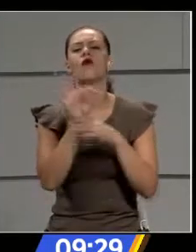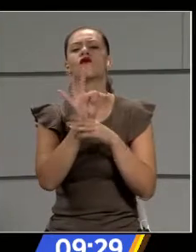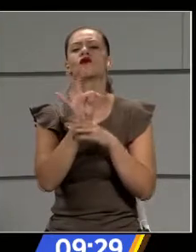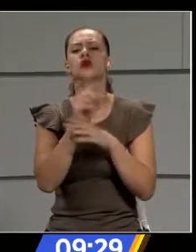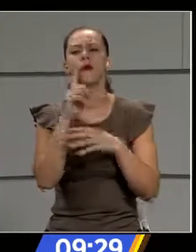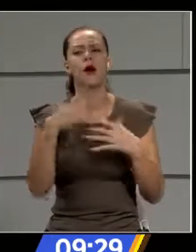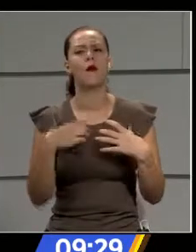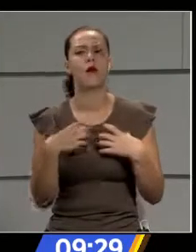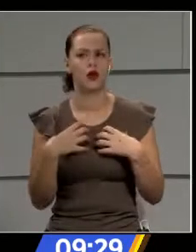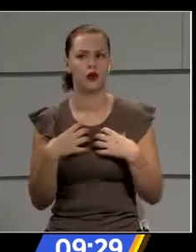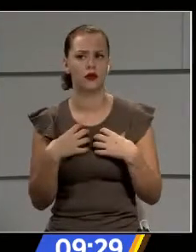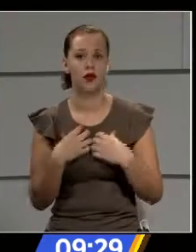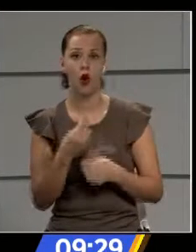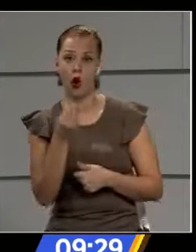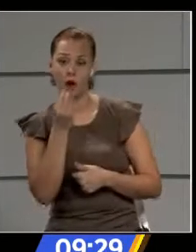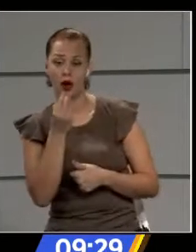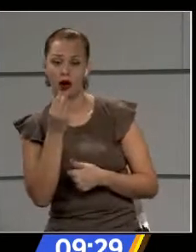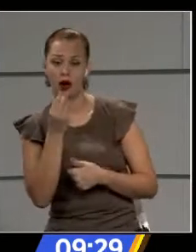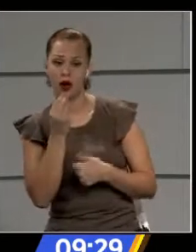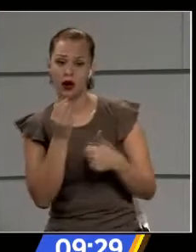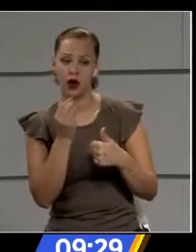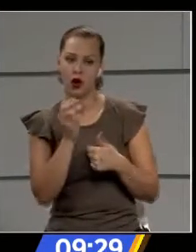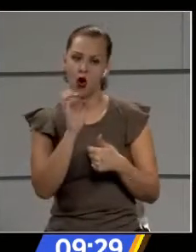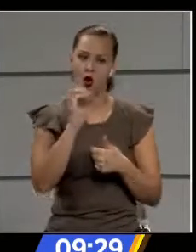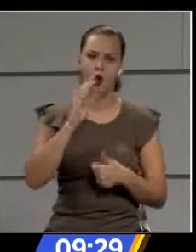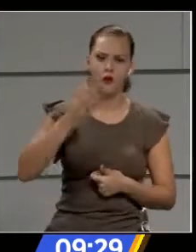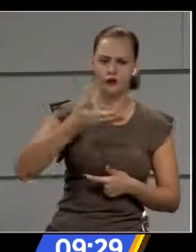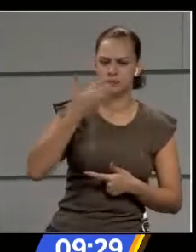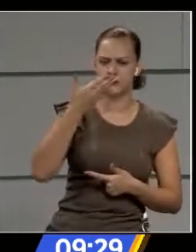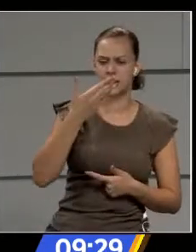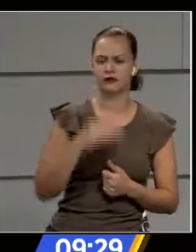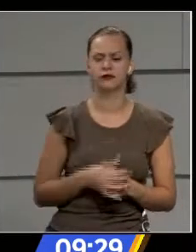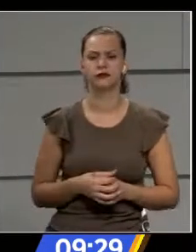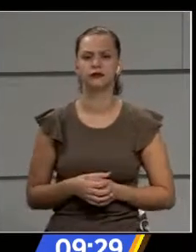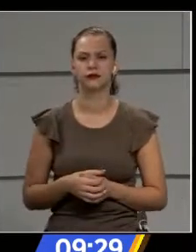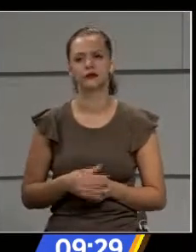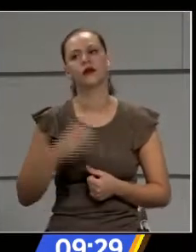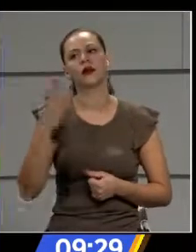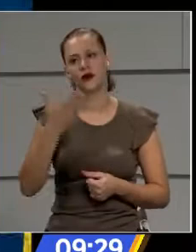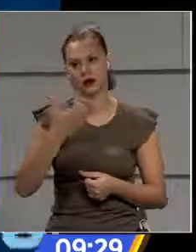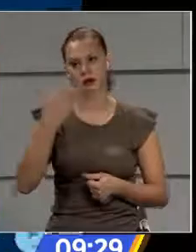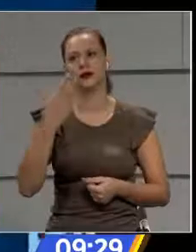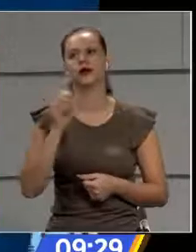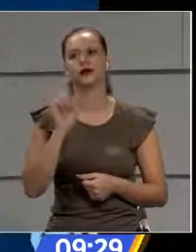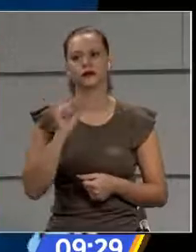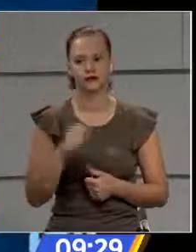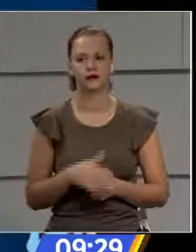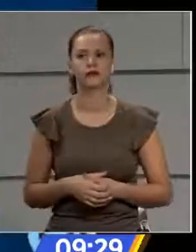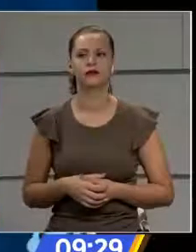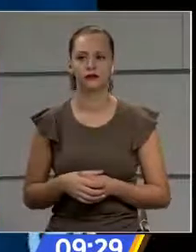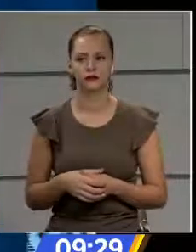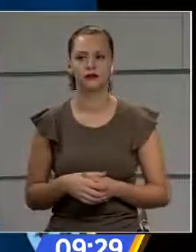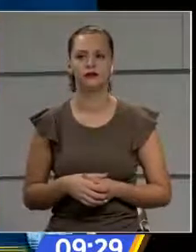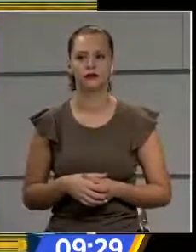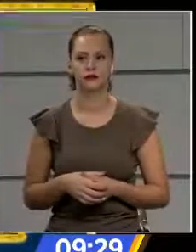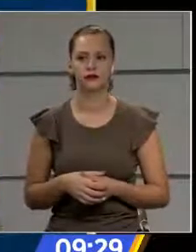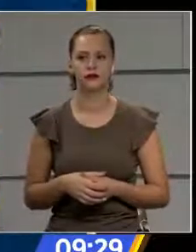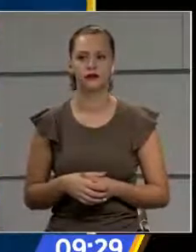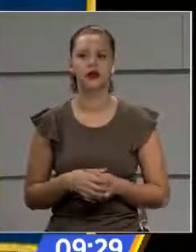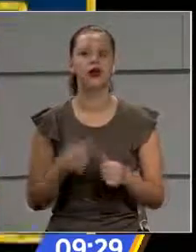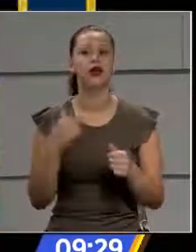de los pulmones? ¿Comer o respirar? Respirar, por supuesto, y vamos a ir en ese laberinto. Les voy